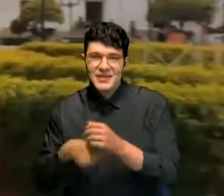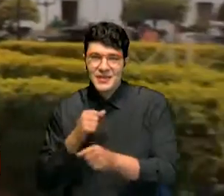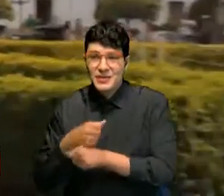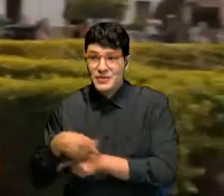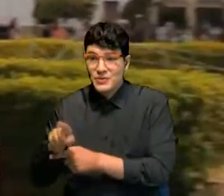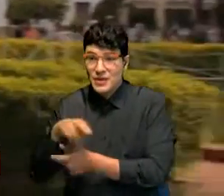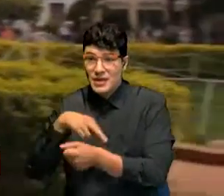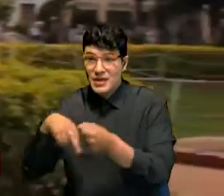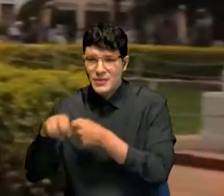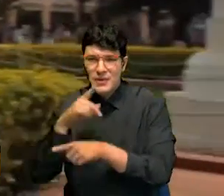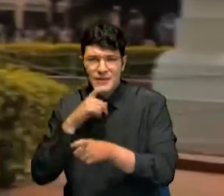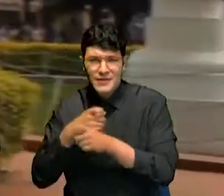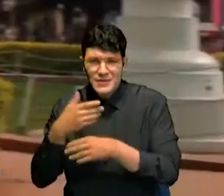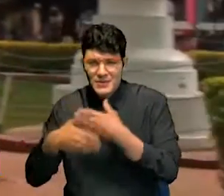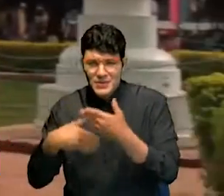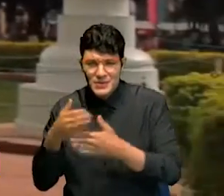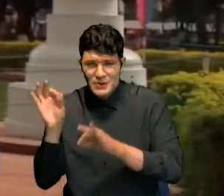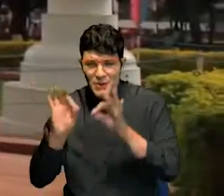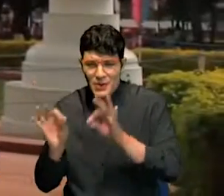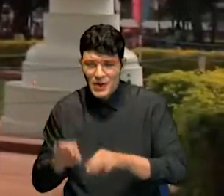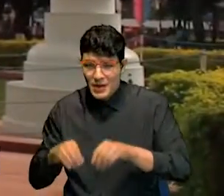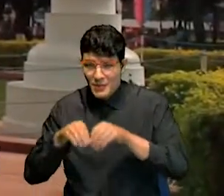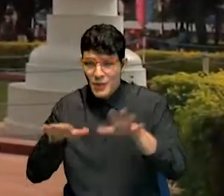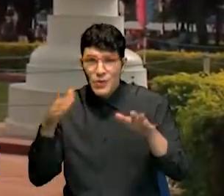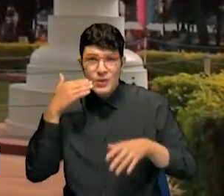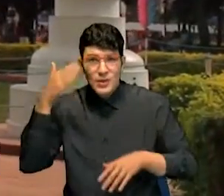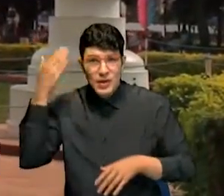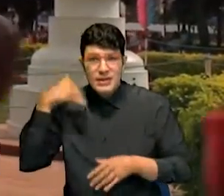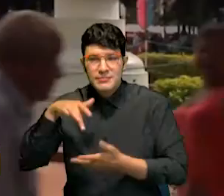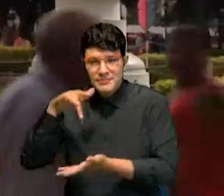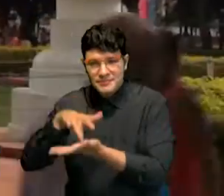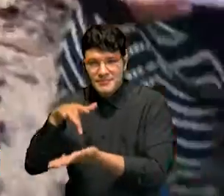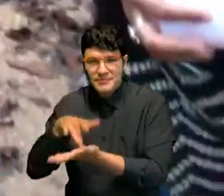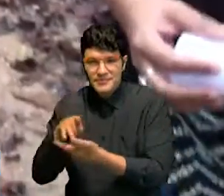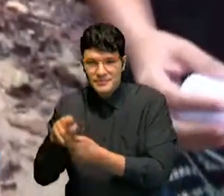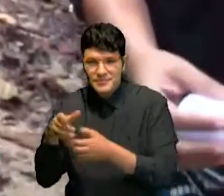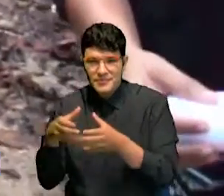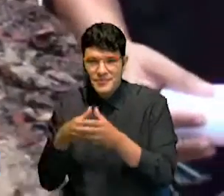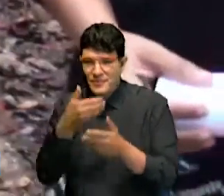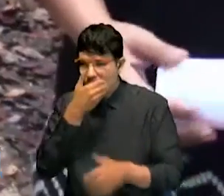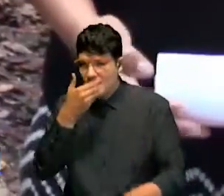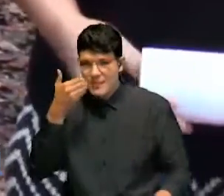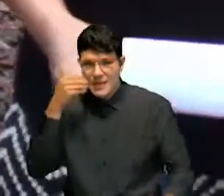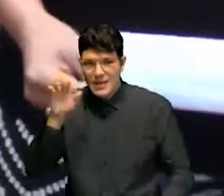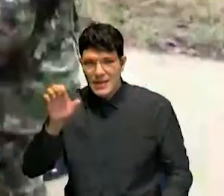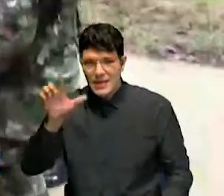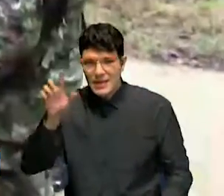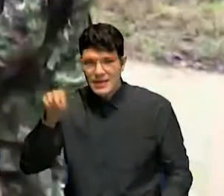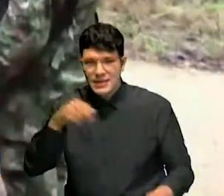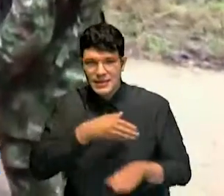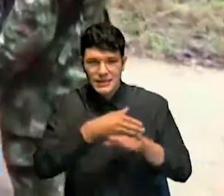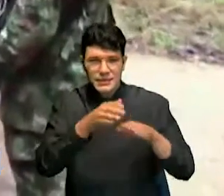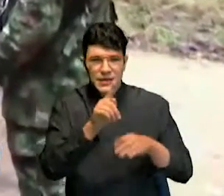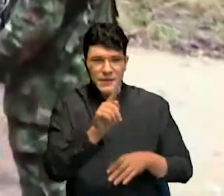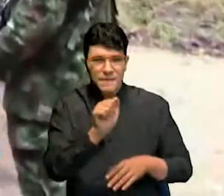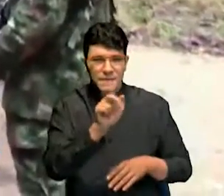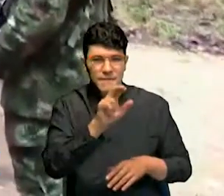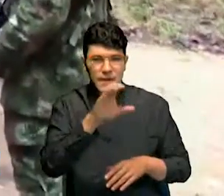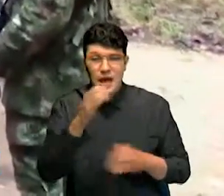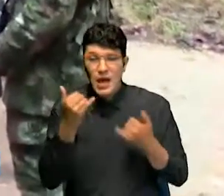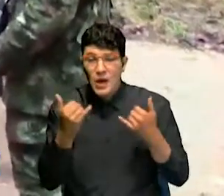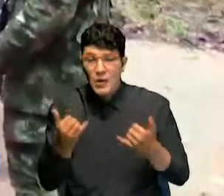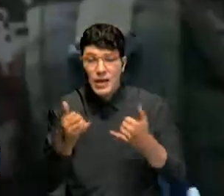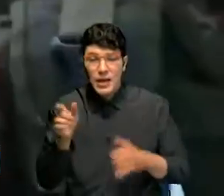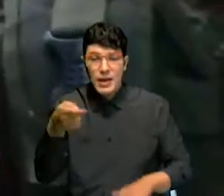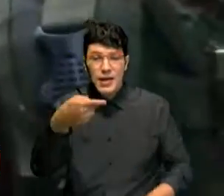estas complicaciones en el orden público inicialmente con la participación de la guerrilla de la ln seguido de las farc y ahora también